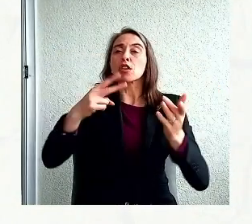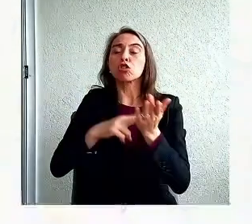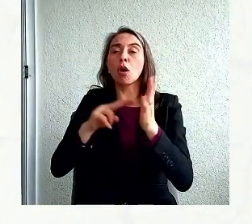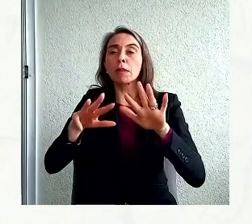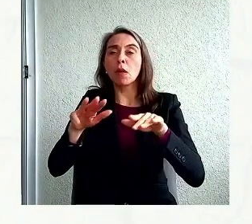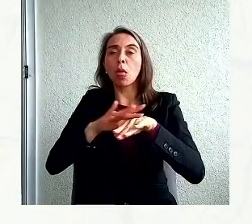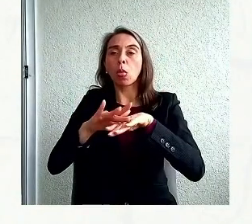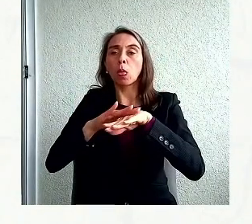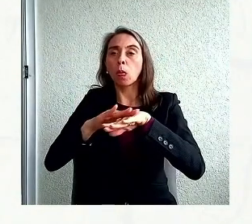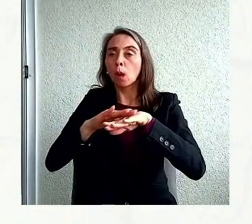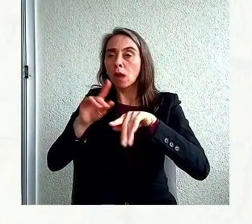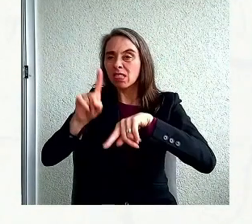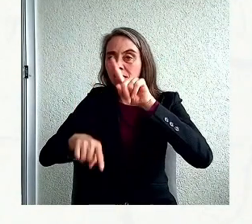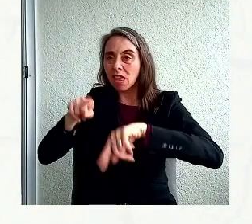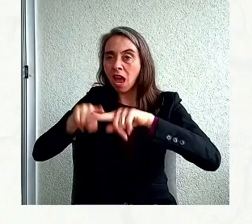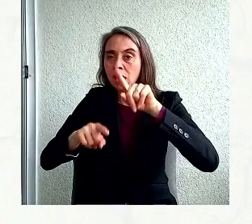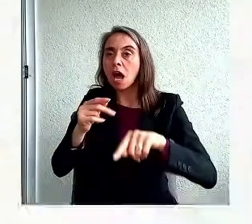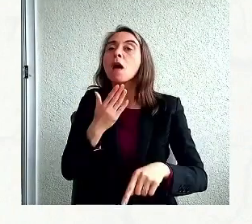centrales cerca de la región metropolitana.